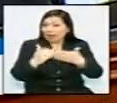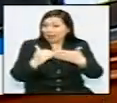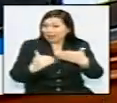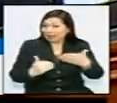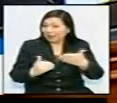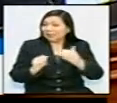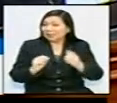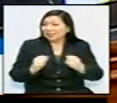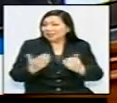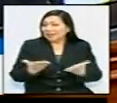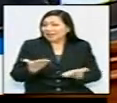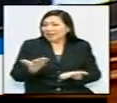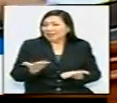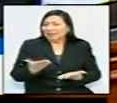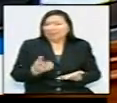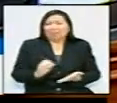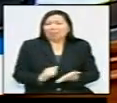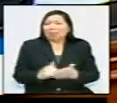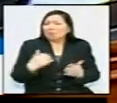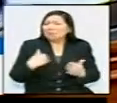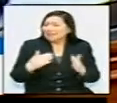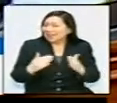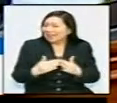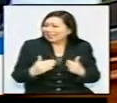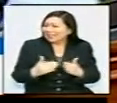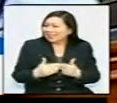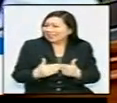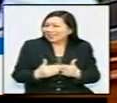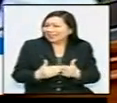enseres existente el inmueble,